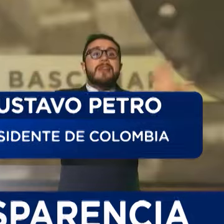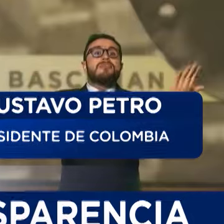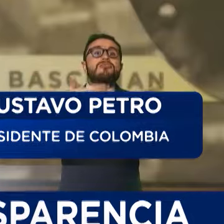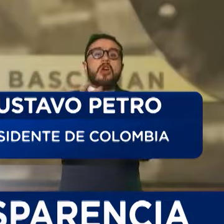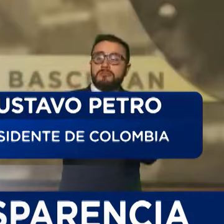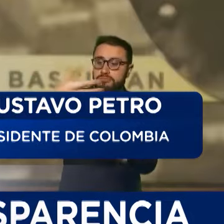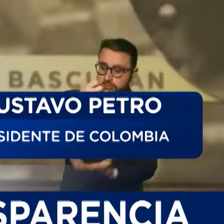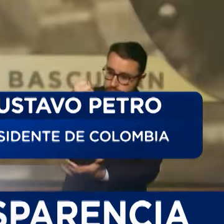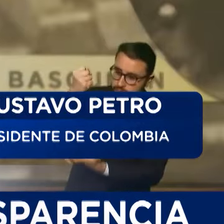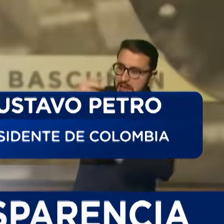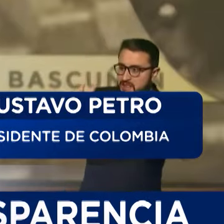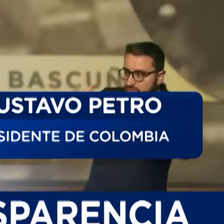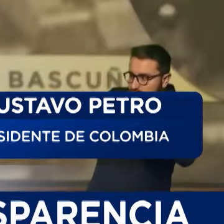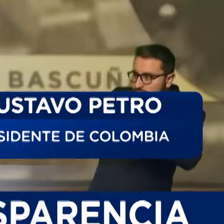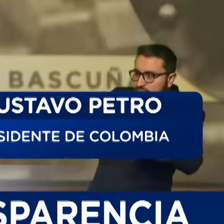pueblo.